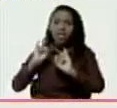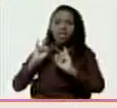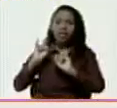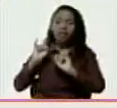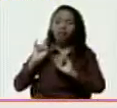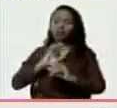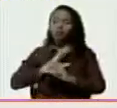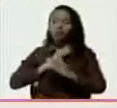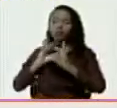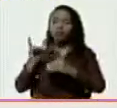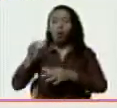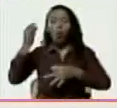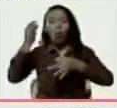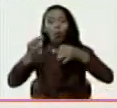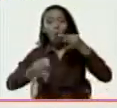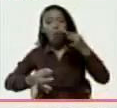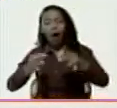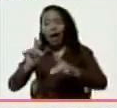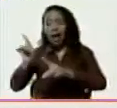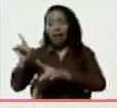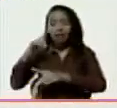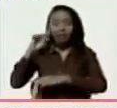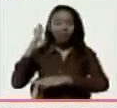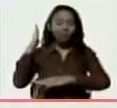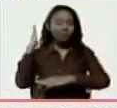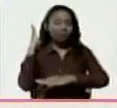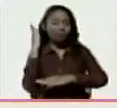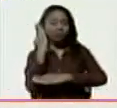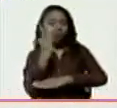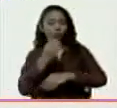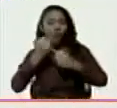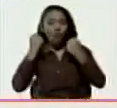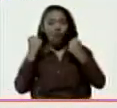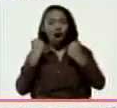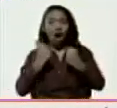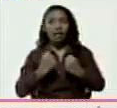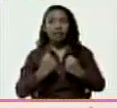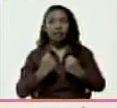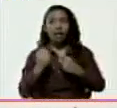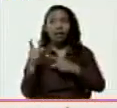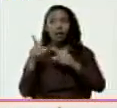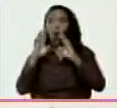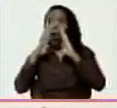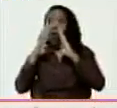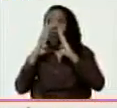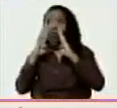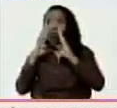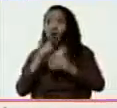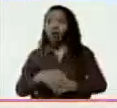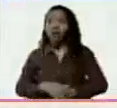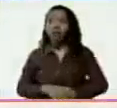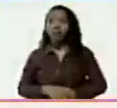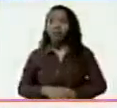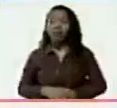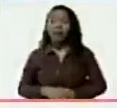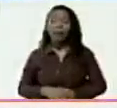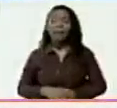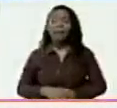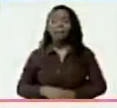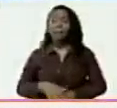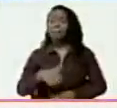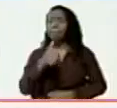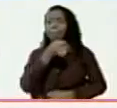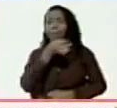justifica este severo castigo este una de las confesiones más perfectas